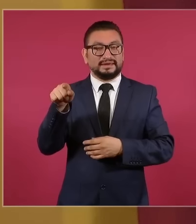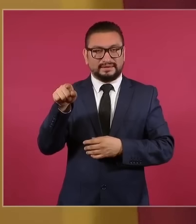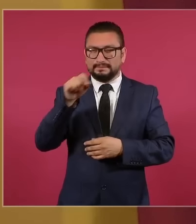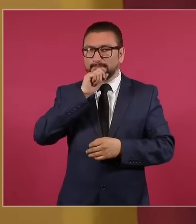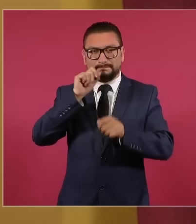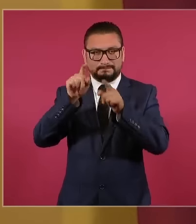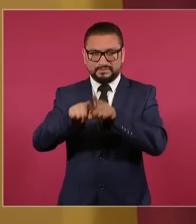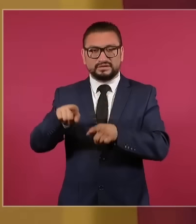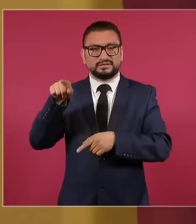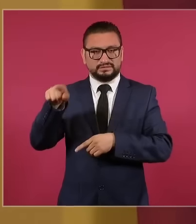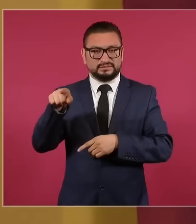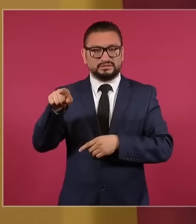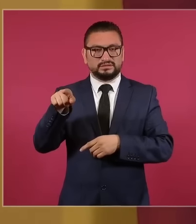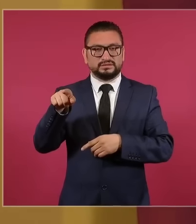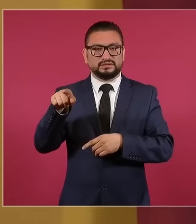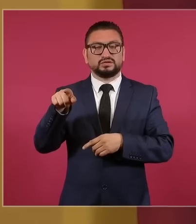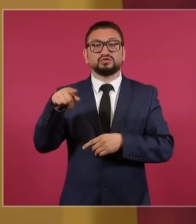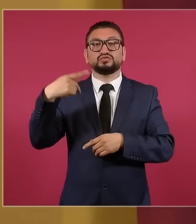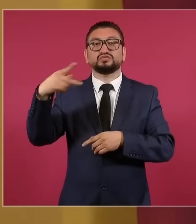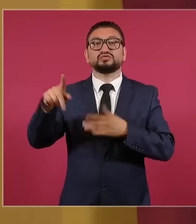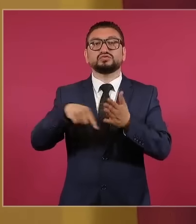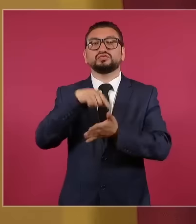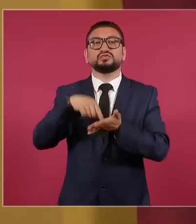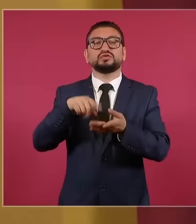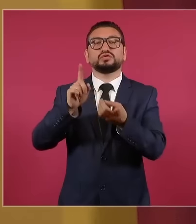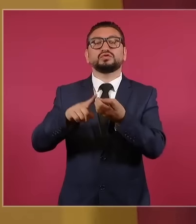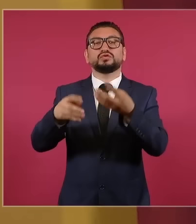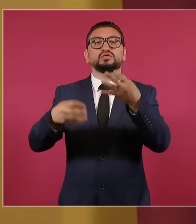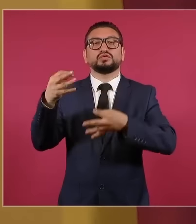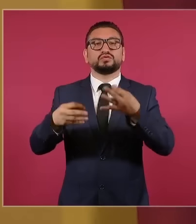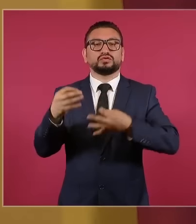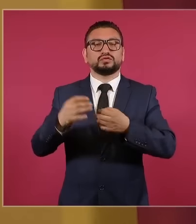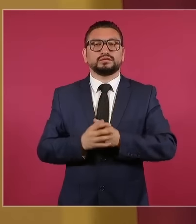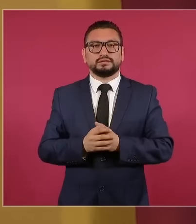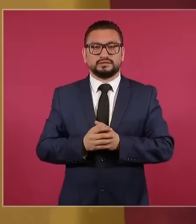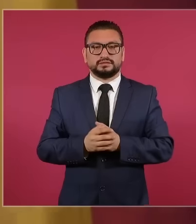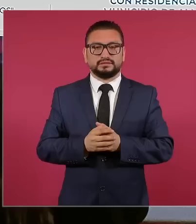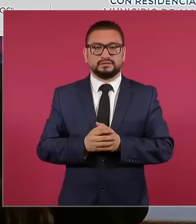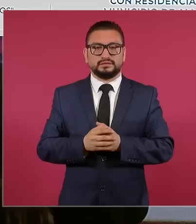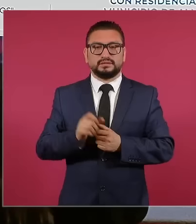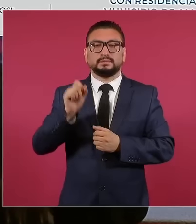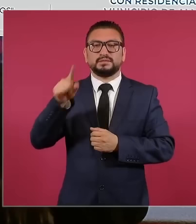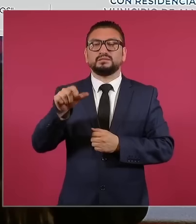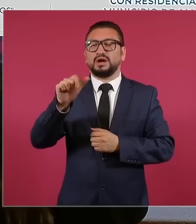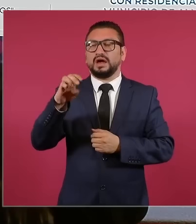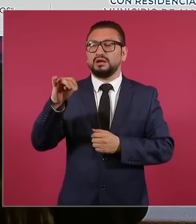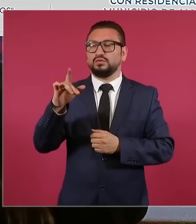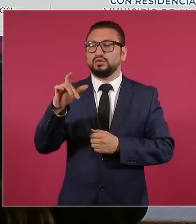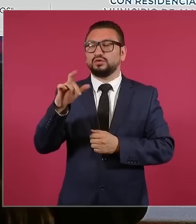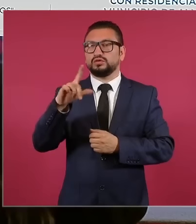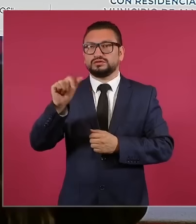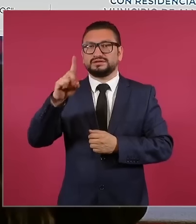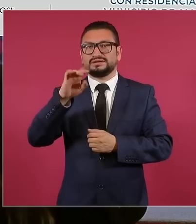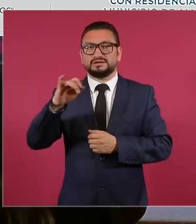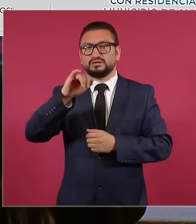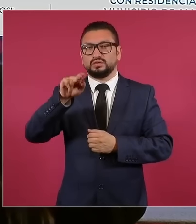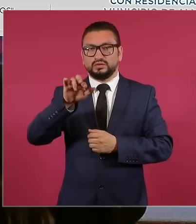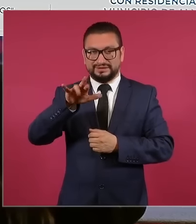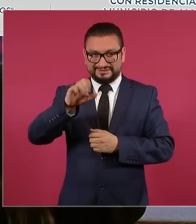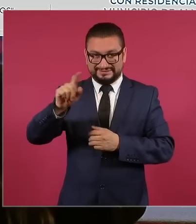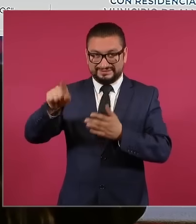también su su residencia en el juzgado de eh eh Almoloya de Juárez la